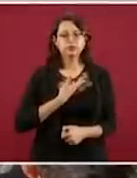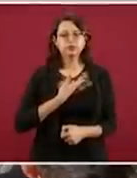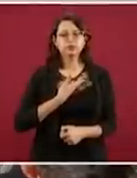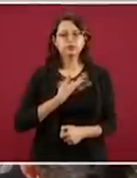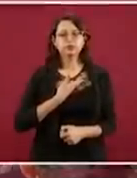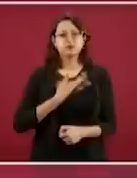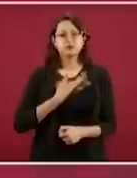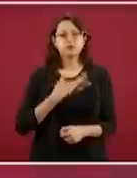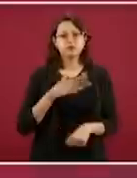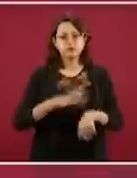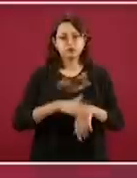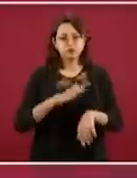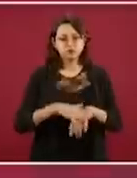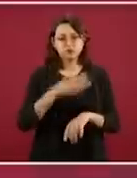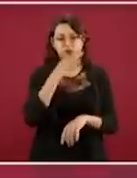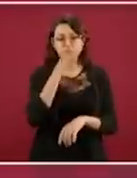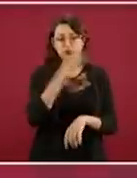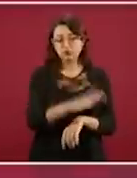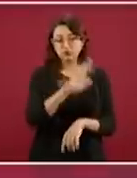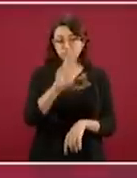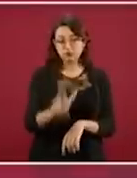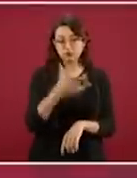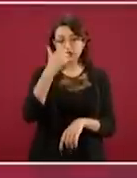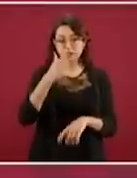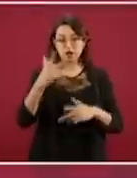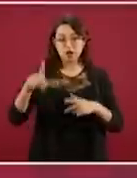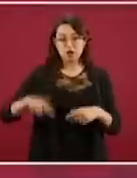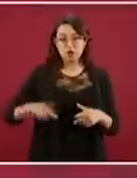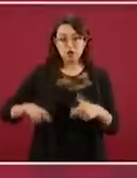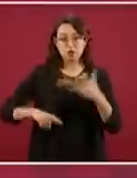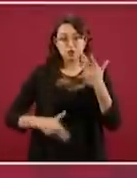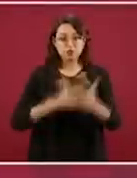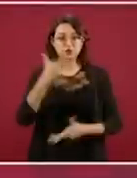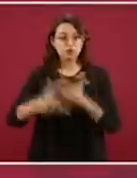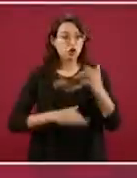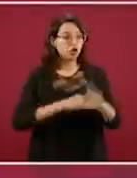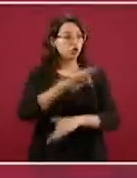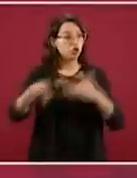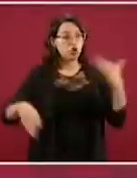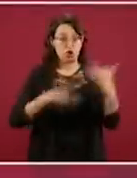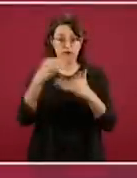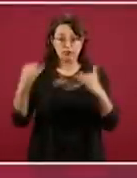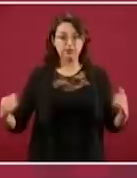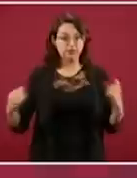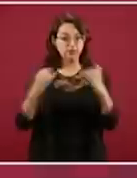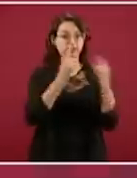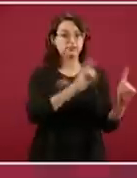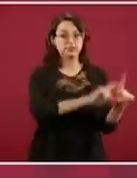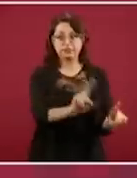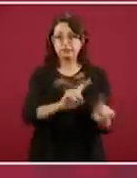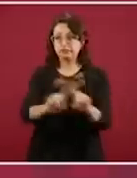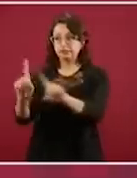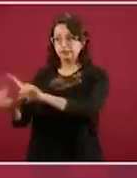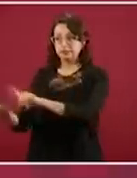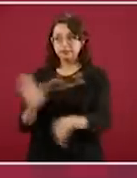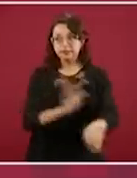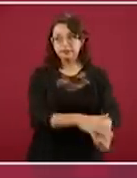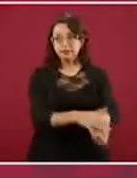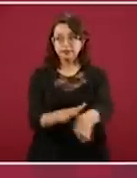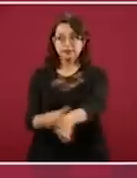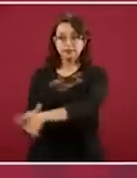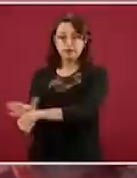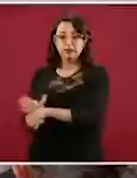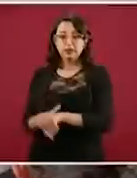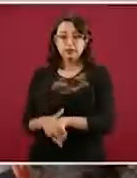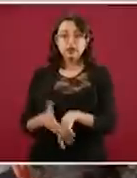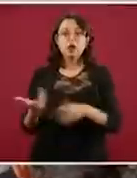le hiciera un recordatorio a todos los servidores públicos, porque no se trata de que